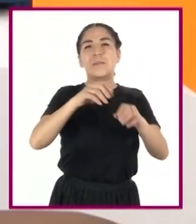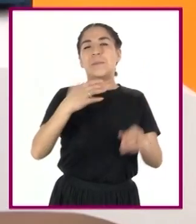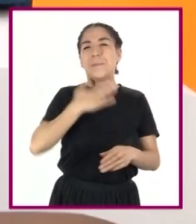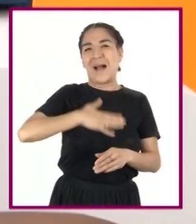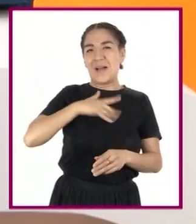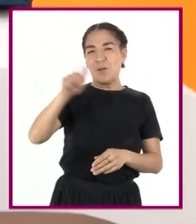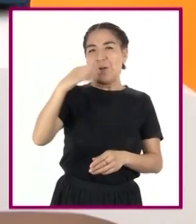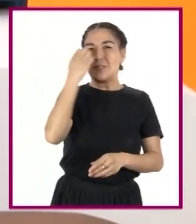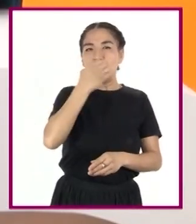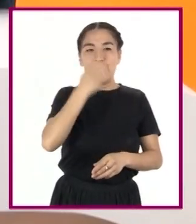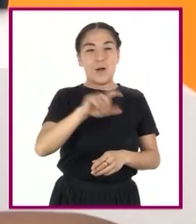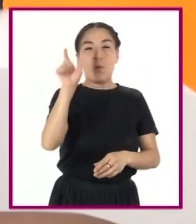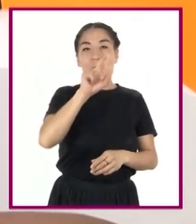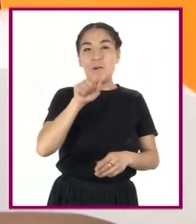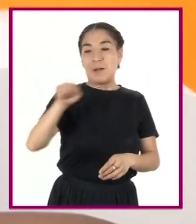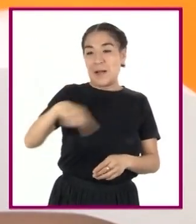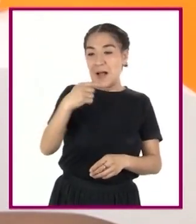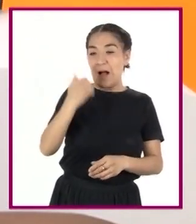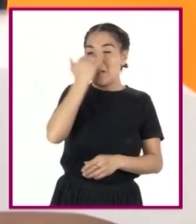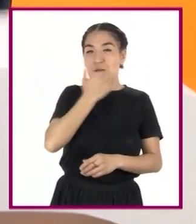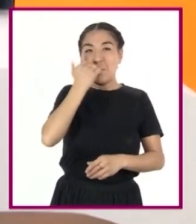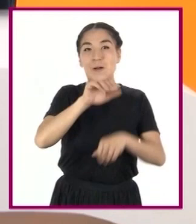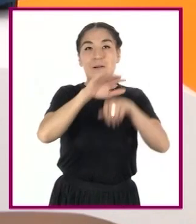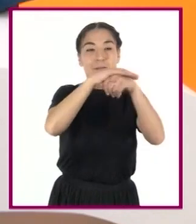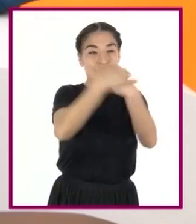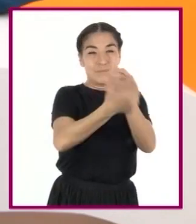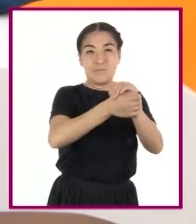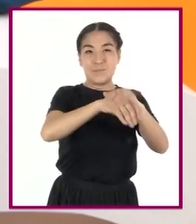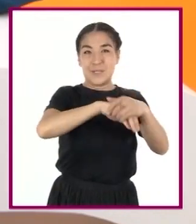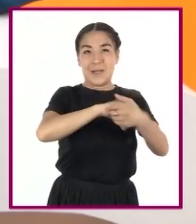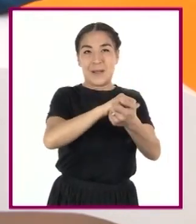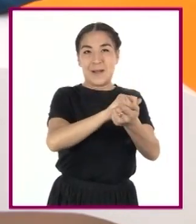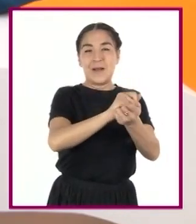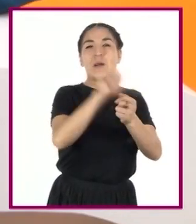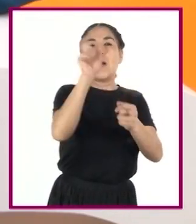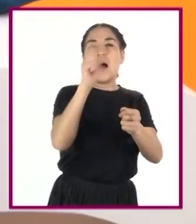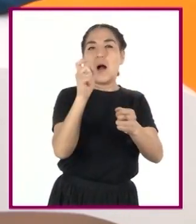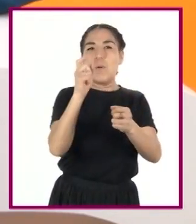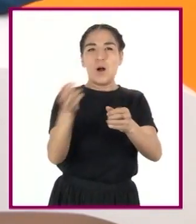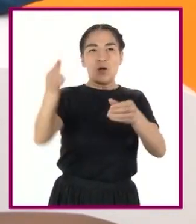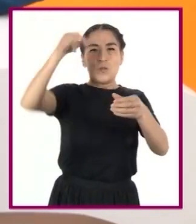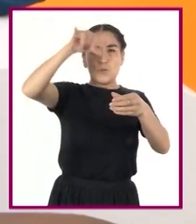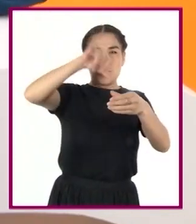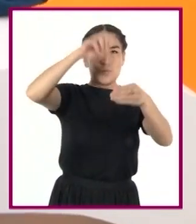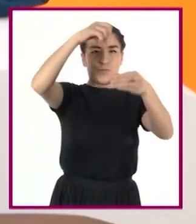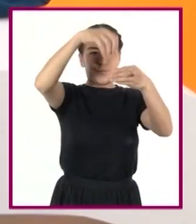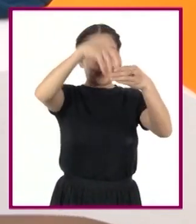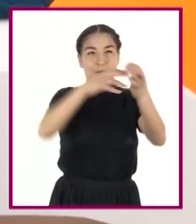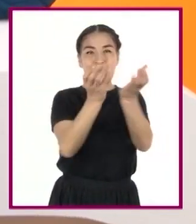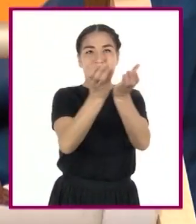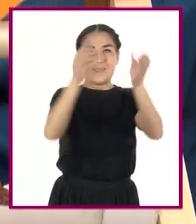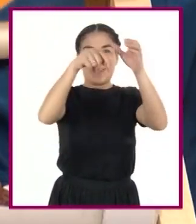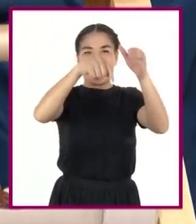escuela. Cuando las alumnas y los alumnos se lavan las manos, el agua se dirige hacia esta boquilla.